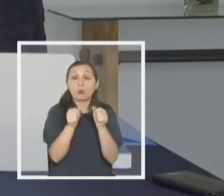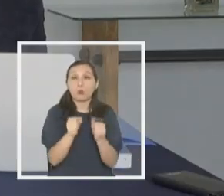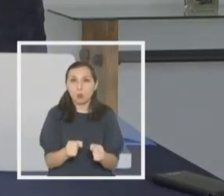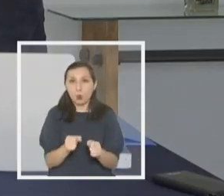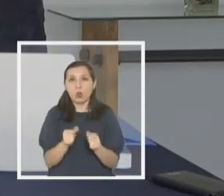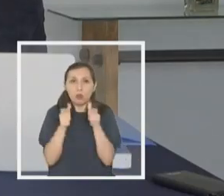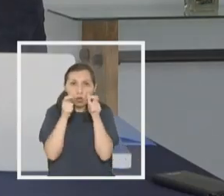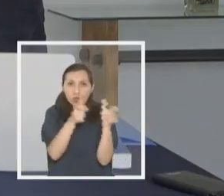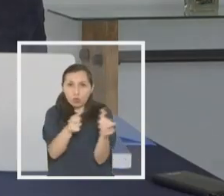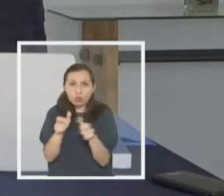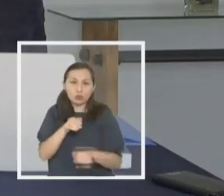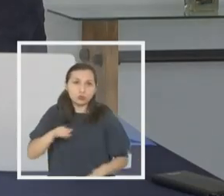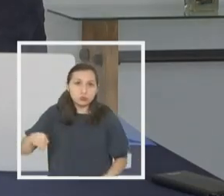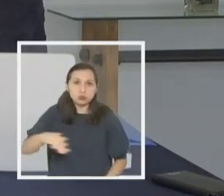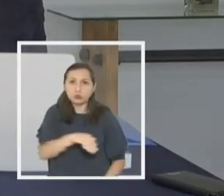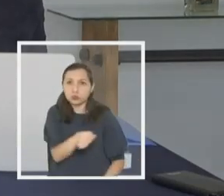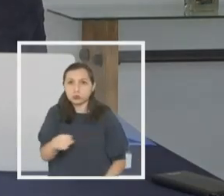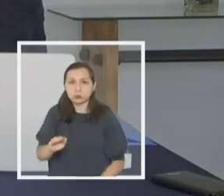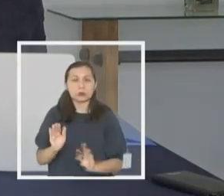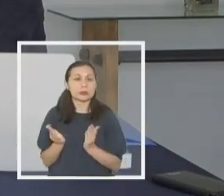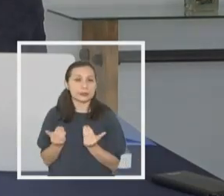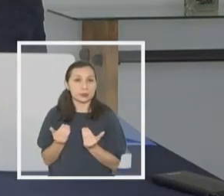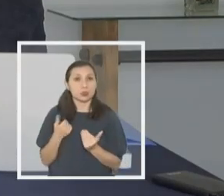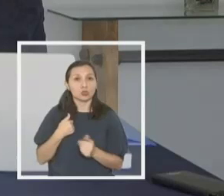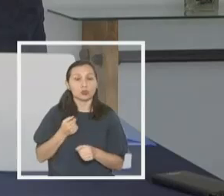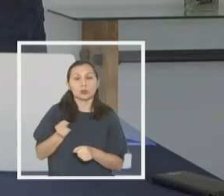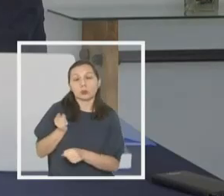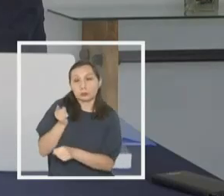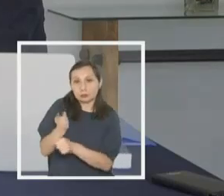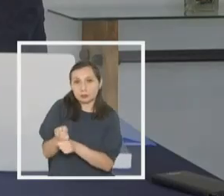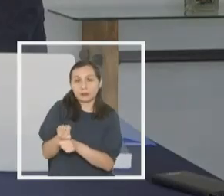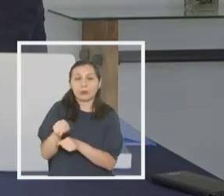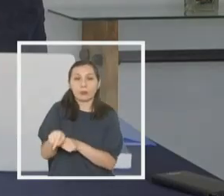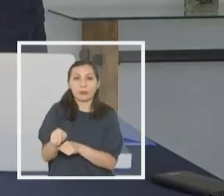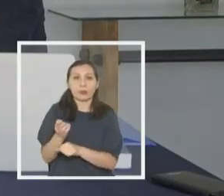puedan realizar los patrullajes necesarios. Lo que yo le he instruido a